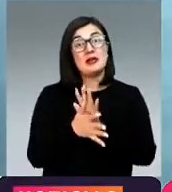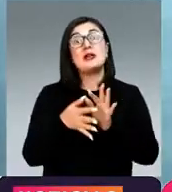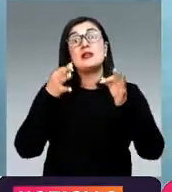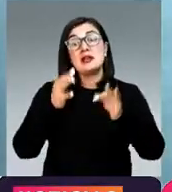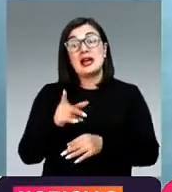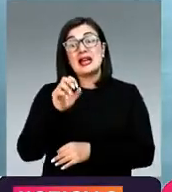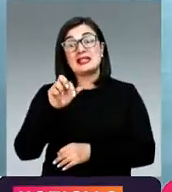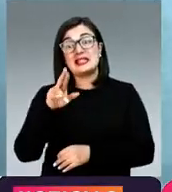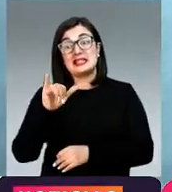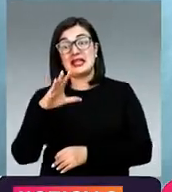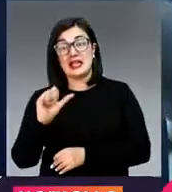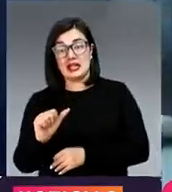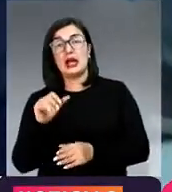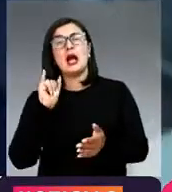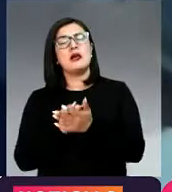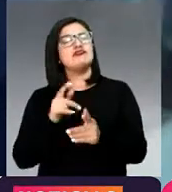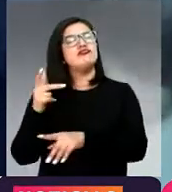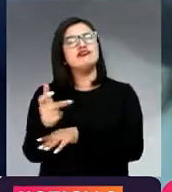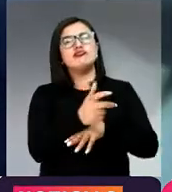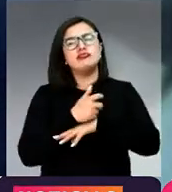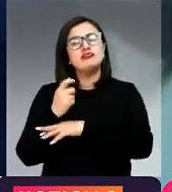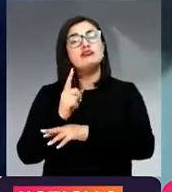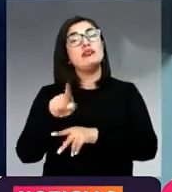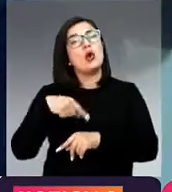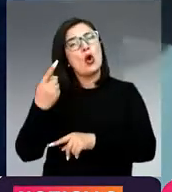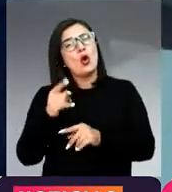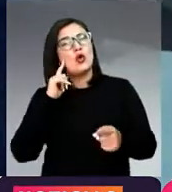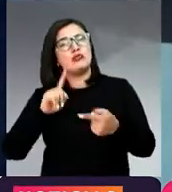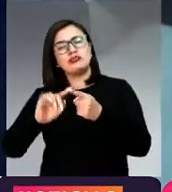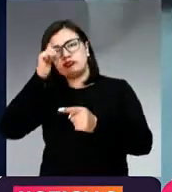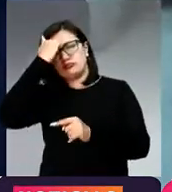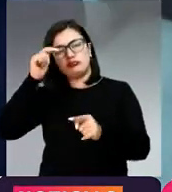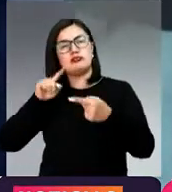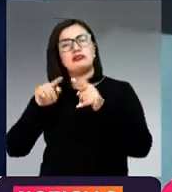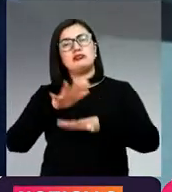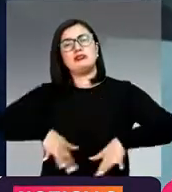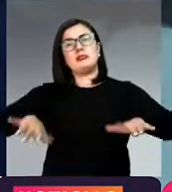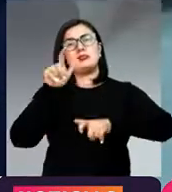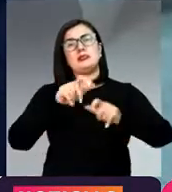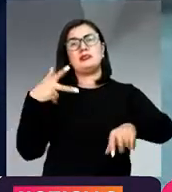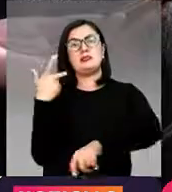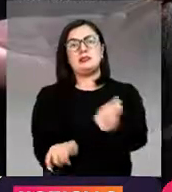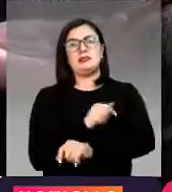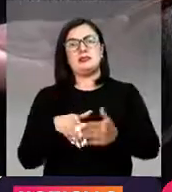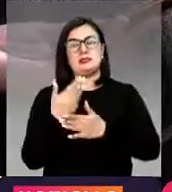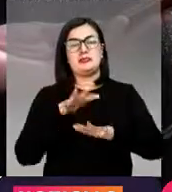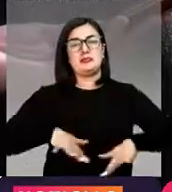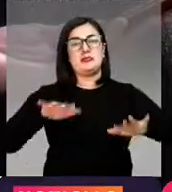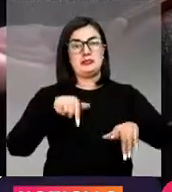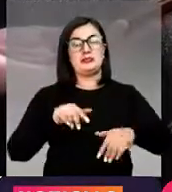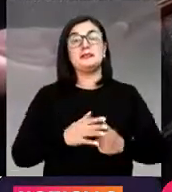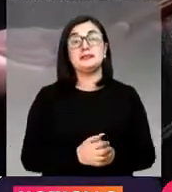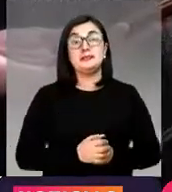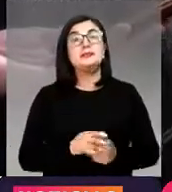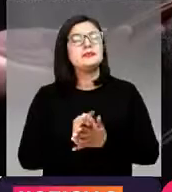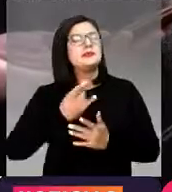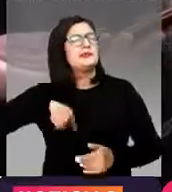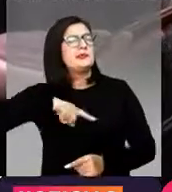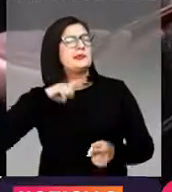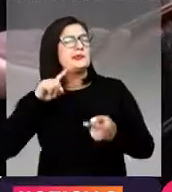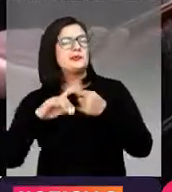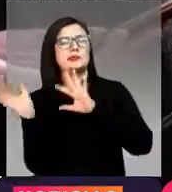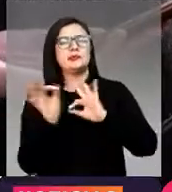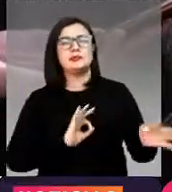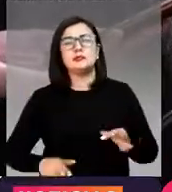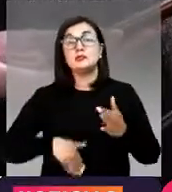será aplicada en la otra línea de priorización de vacunación en la primera fase nosotros estaríamos preparados para empezar